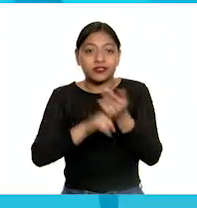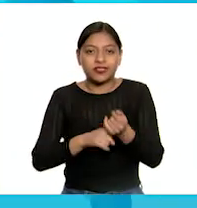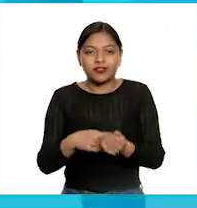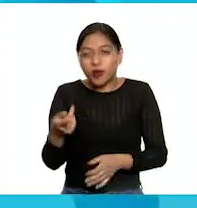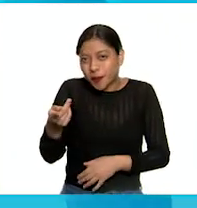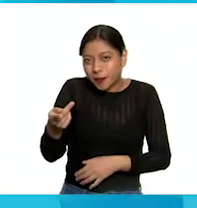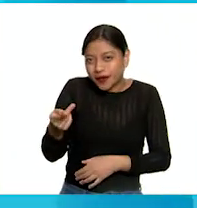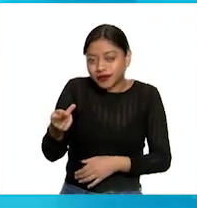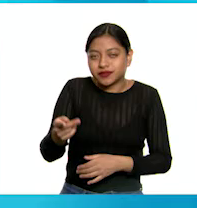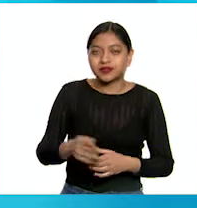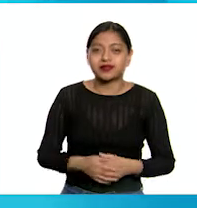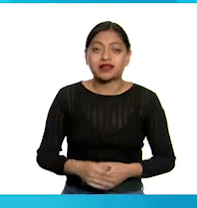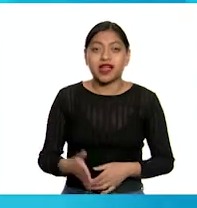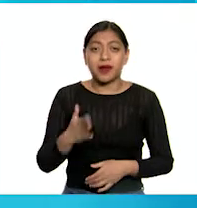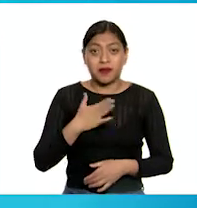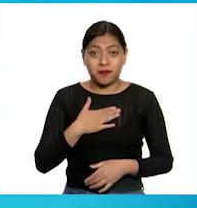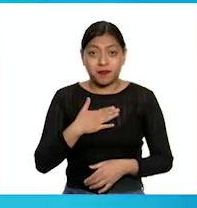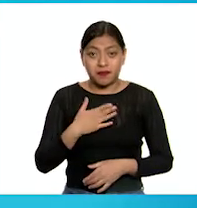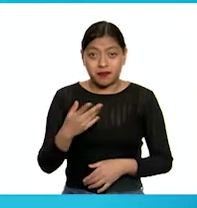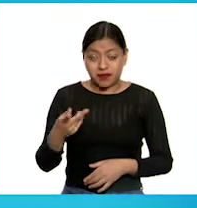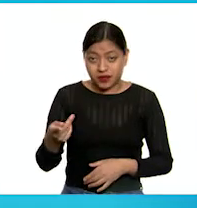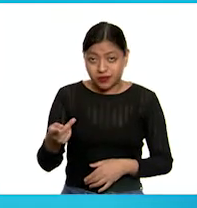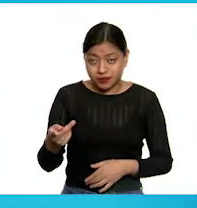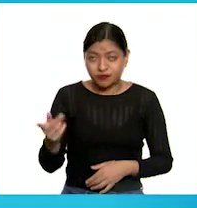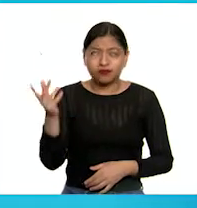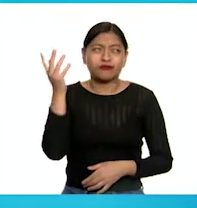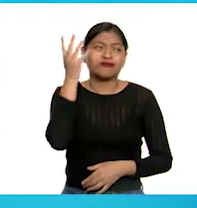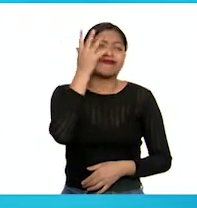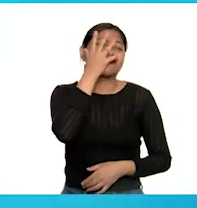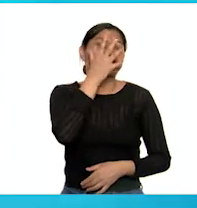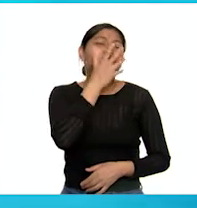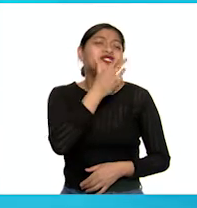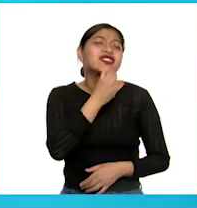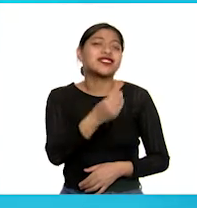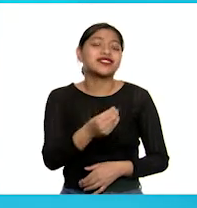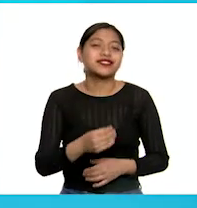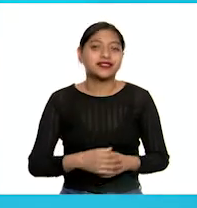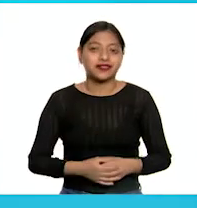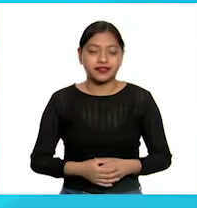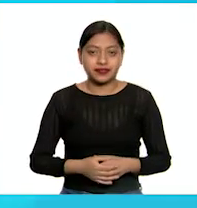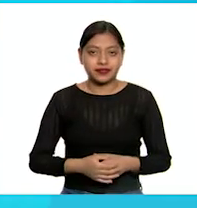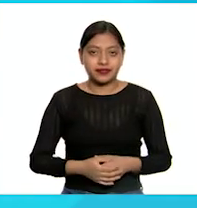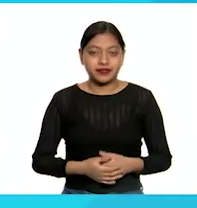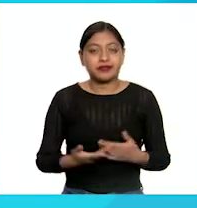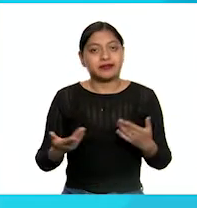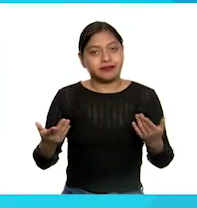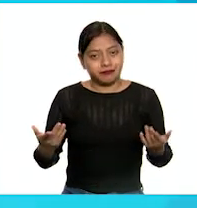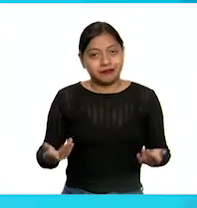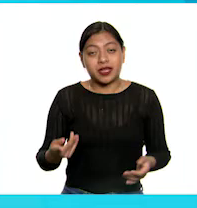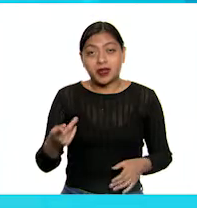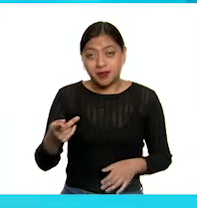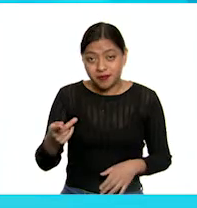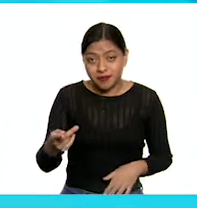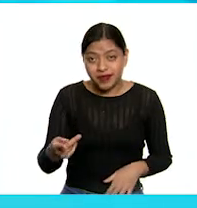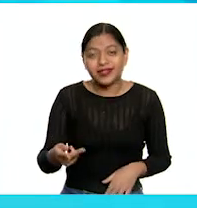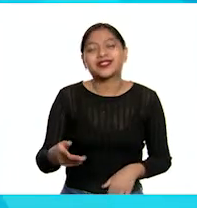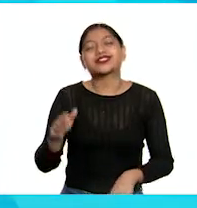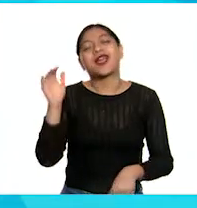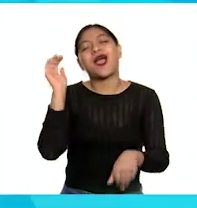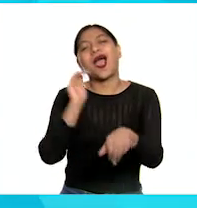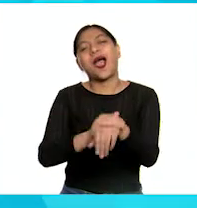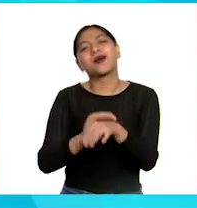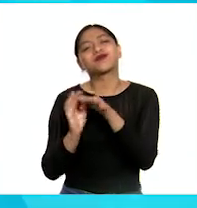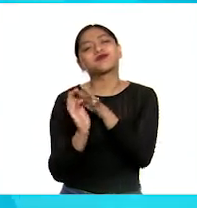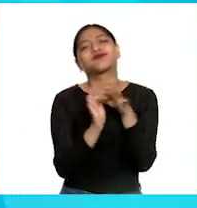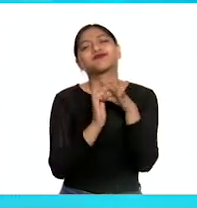perros. Para mí se me hacen muy bonitos los perros. Como dicen, los perros son el mejor amigo